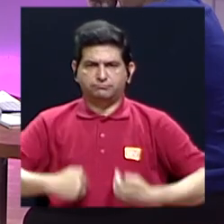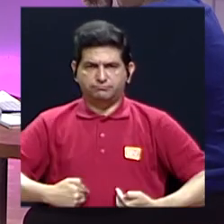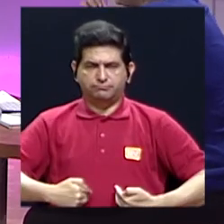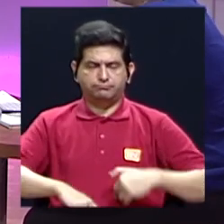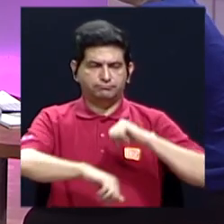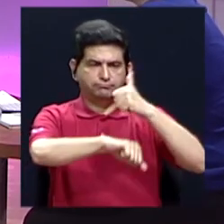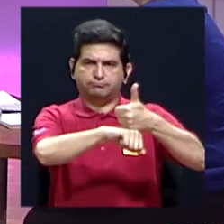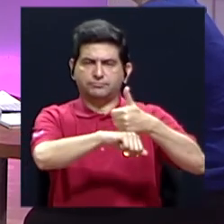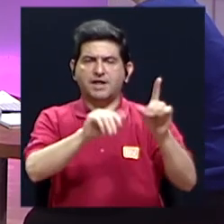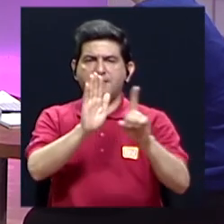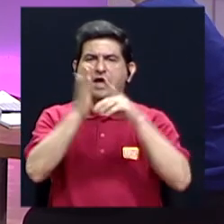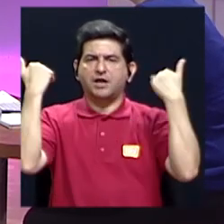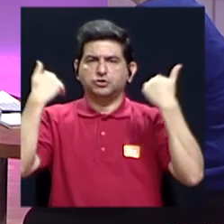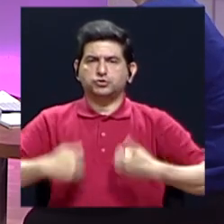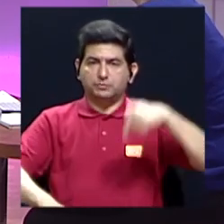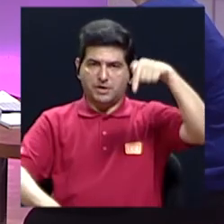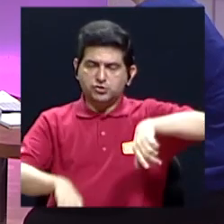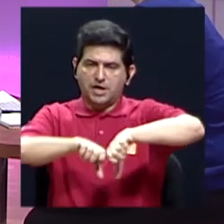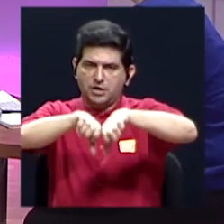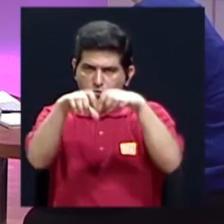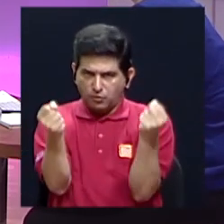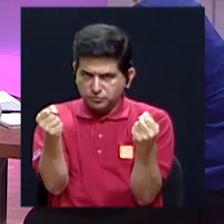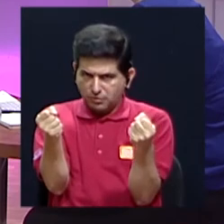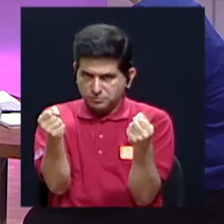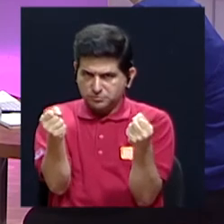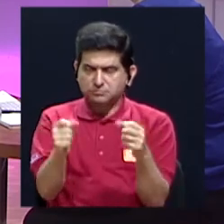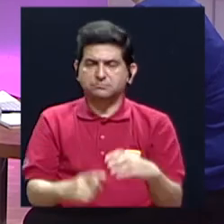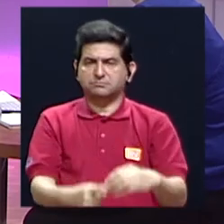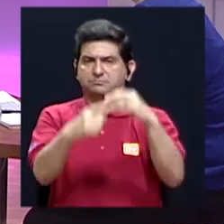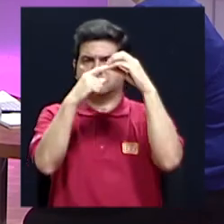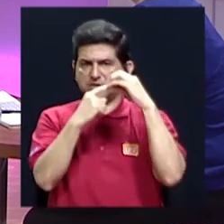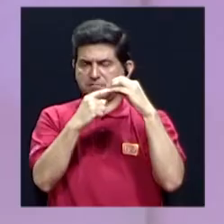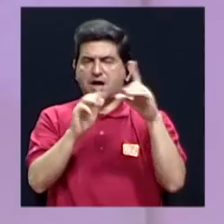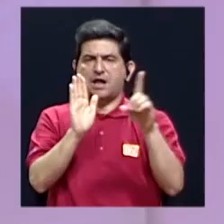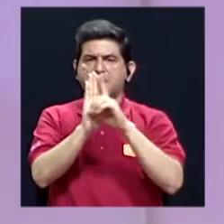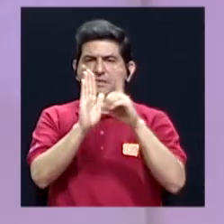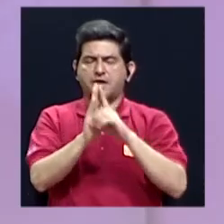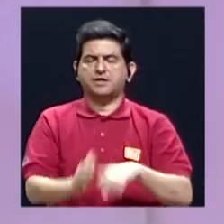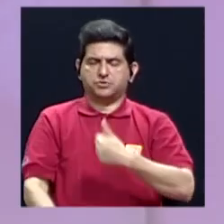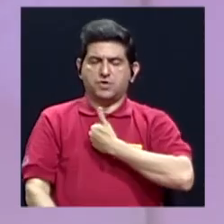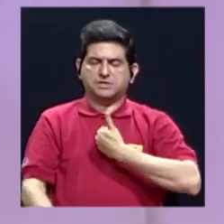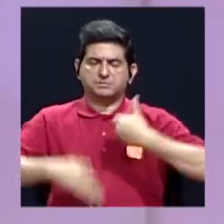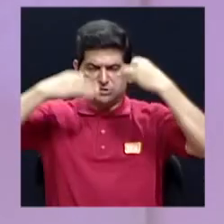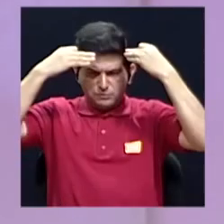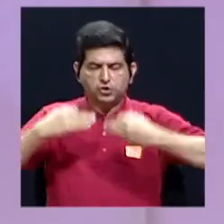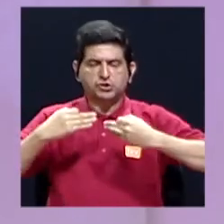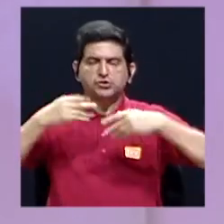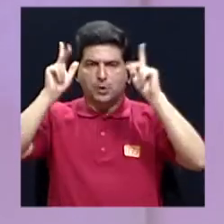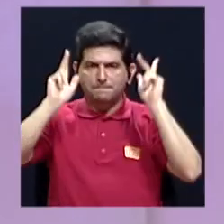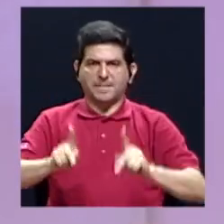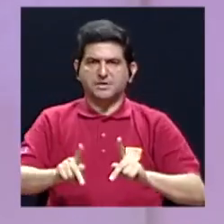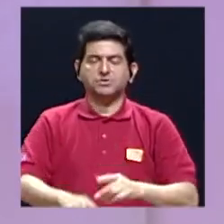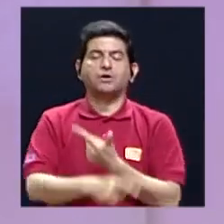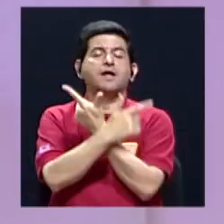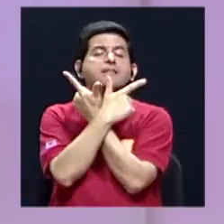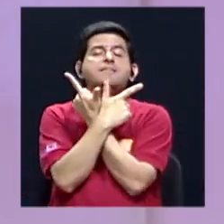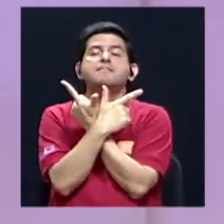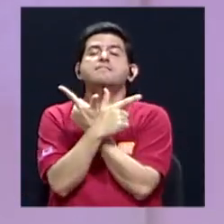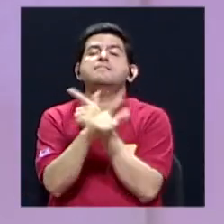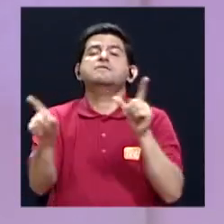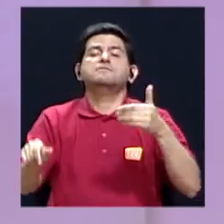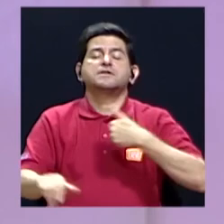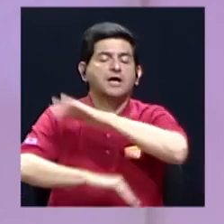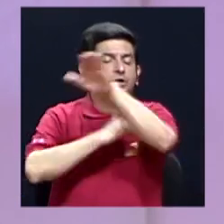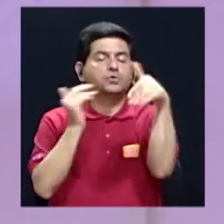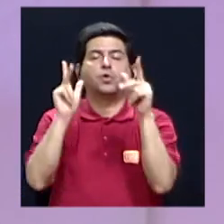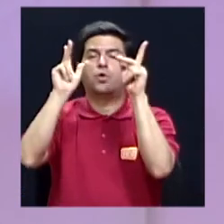que los derechos humanos aquí violentados son principalmente el derecho a la autodeterminación de las personas, es decir, la libertad que